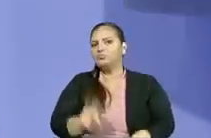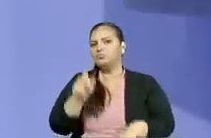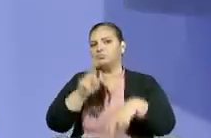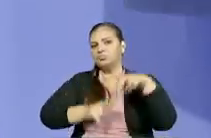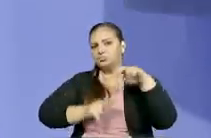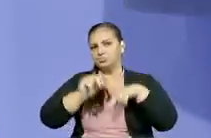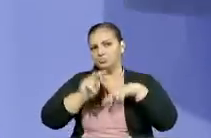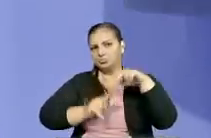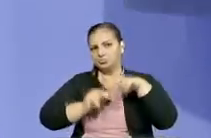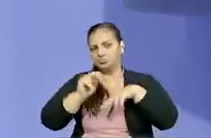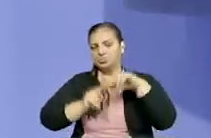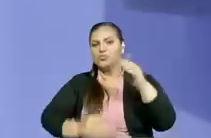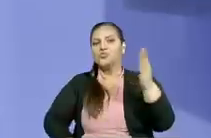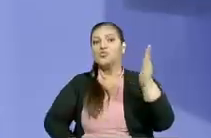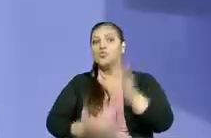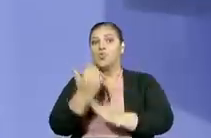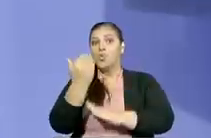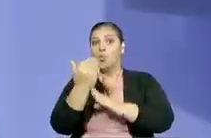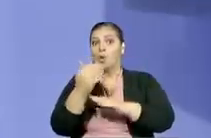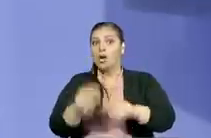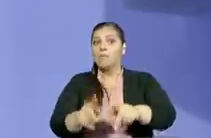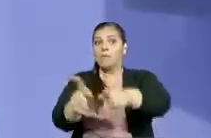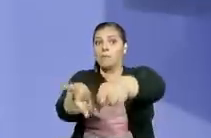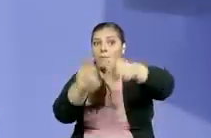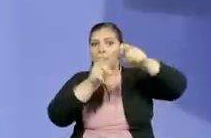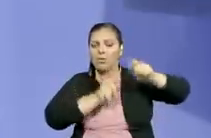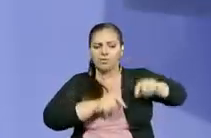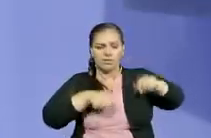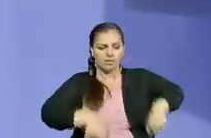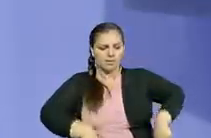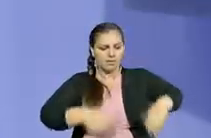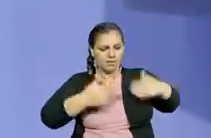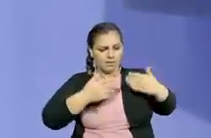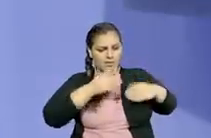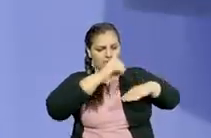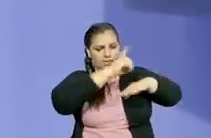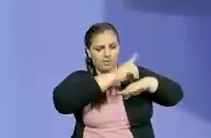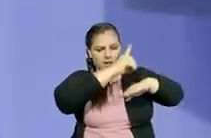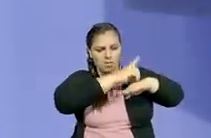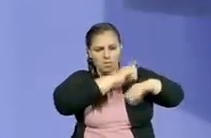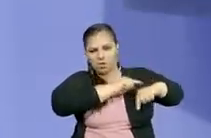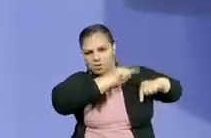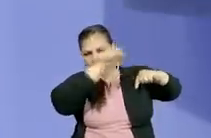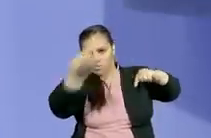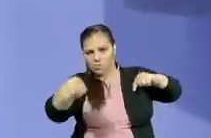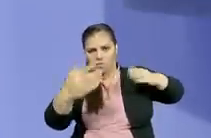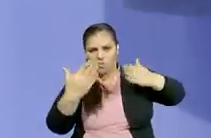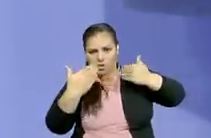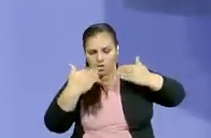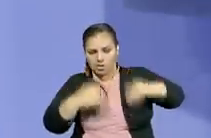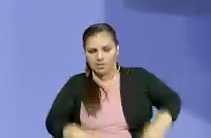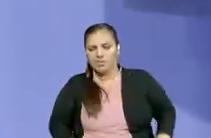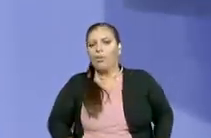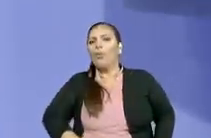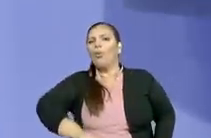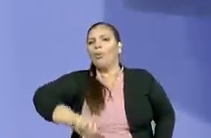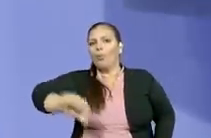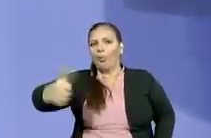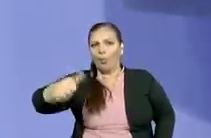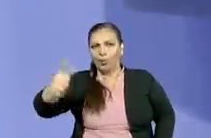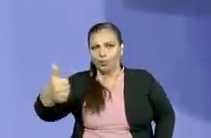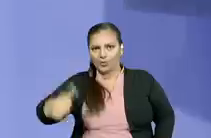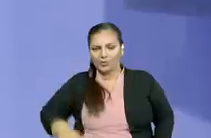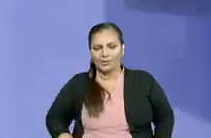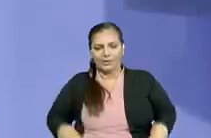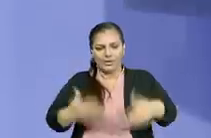mientras se inicia el nuevo puente Daule-Guayaquil, se termina el paso elevado